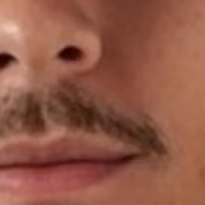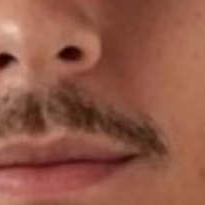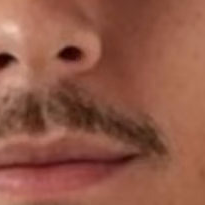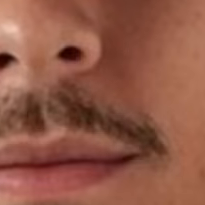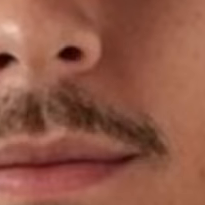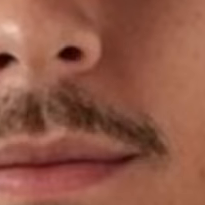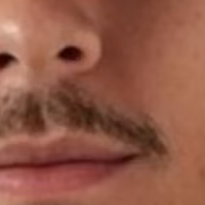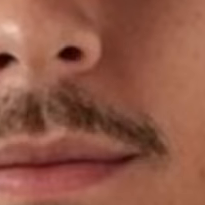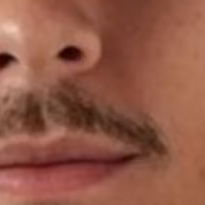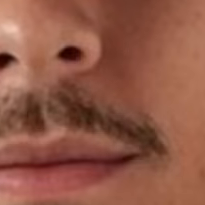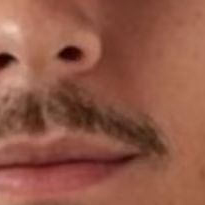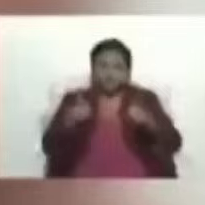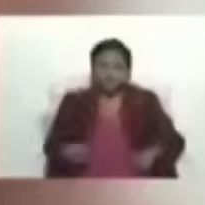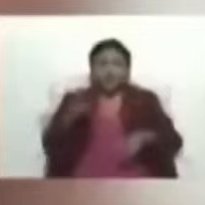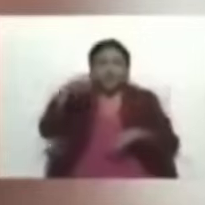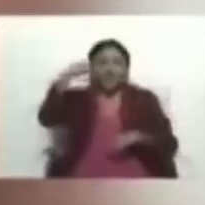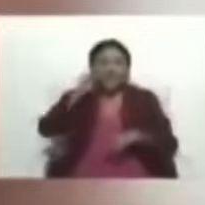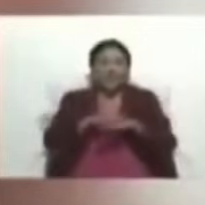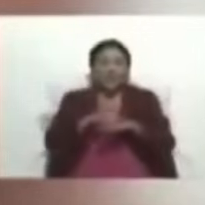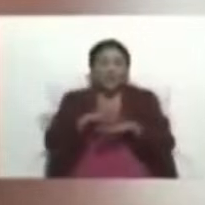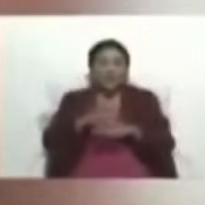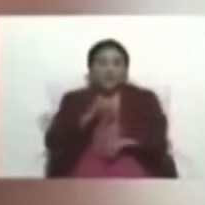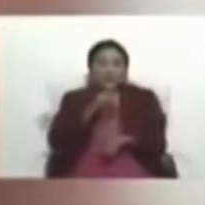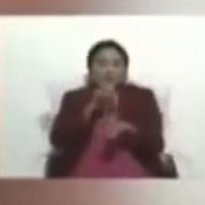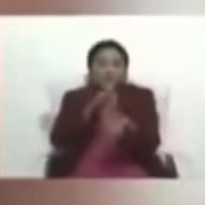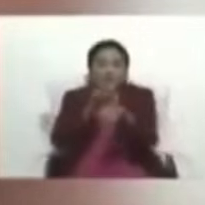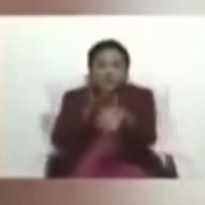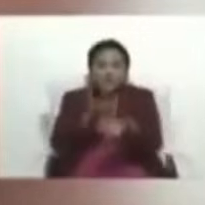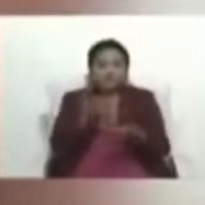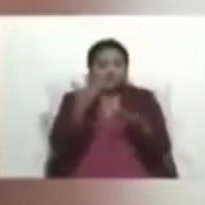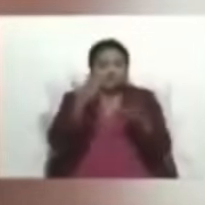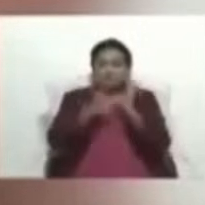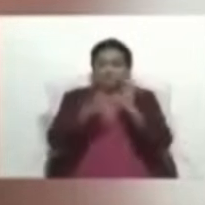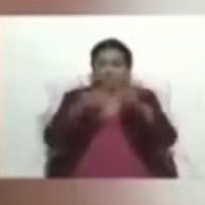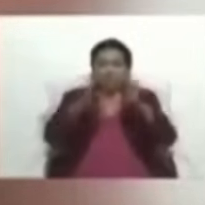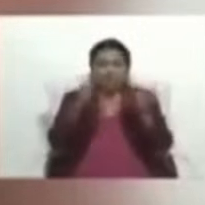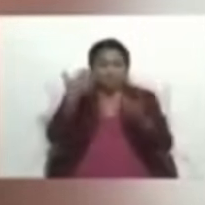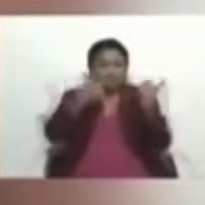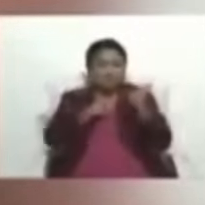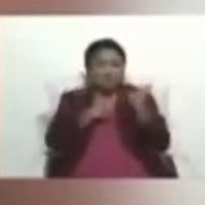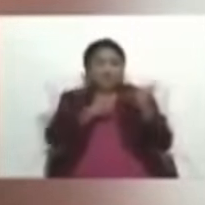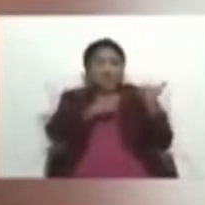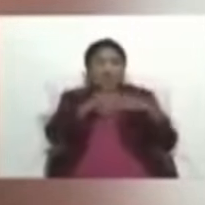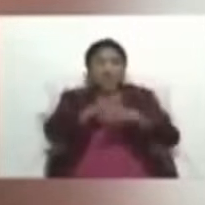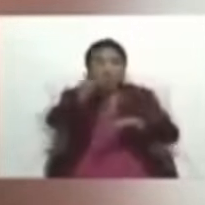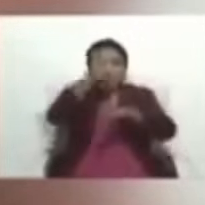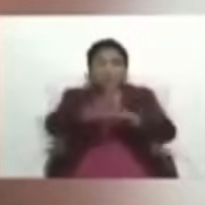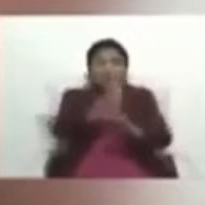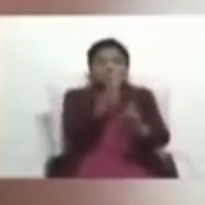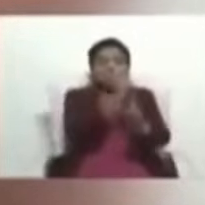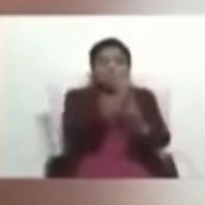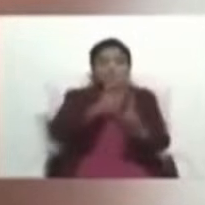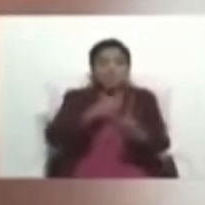estas declaraciones. Para confesarme públicamente de mi responsabilidad con el doble